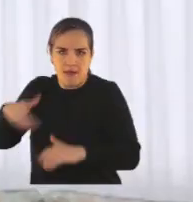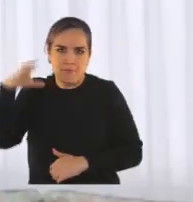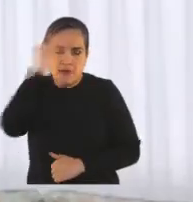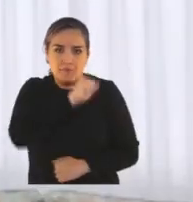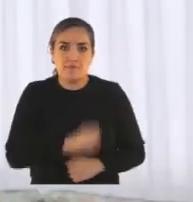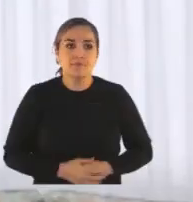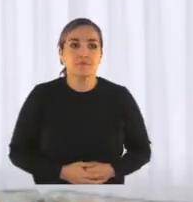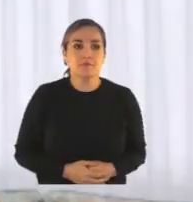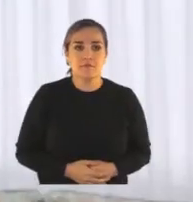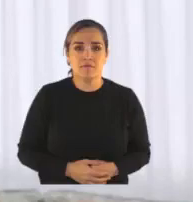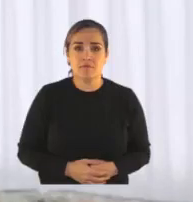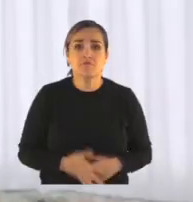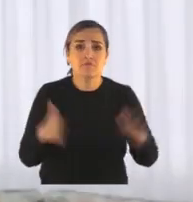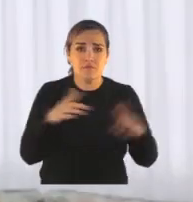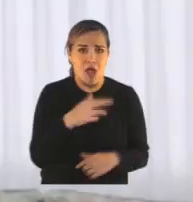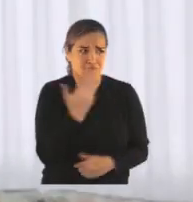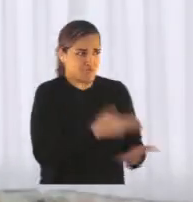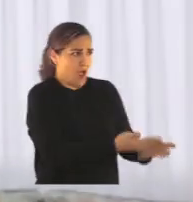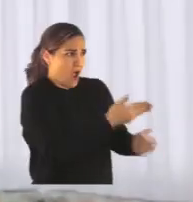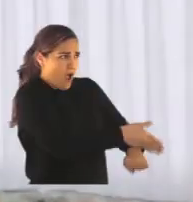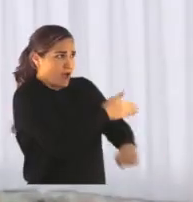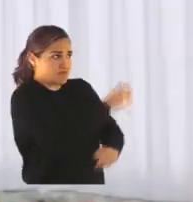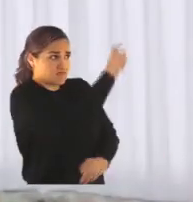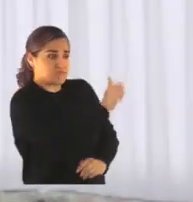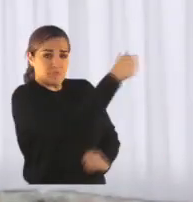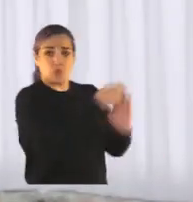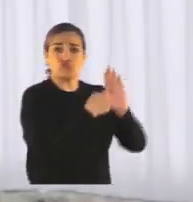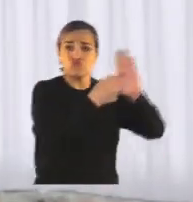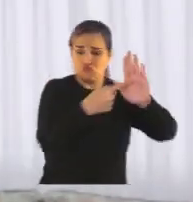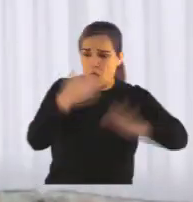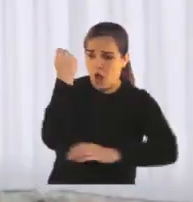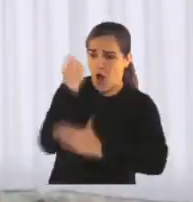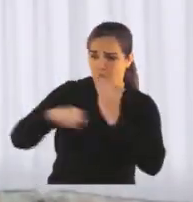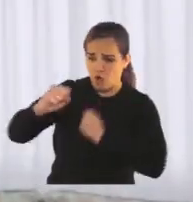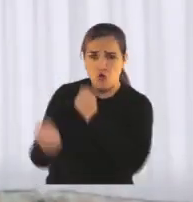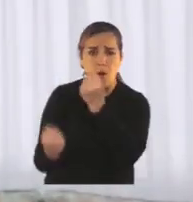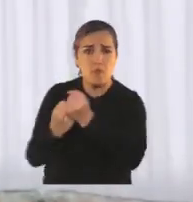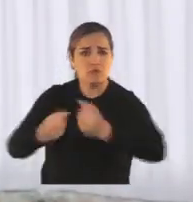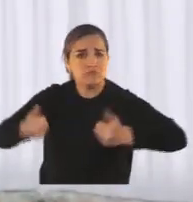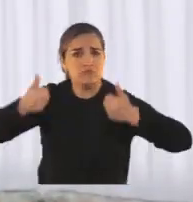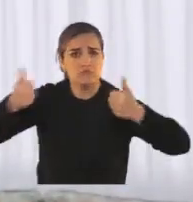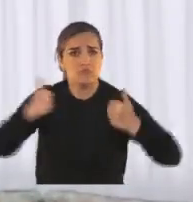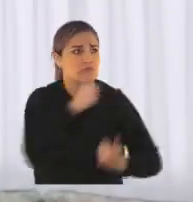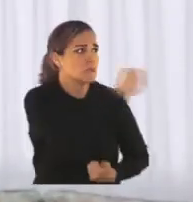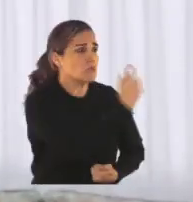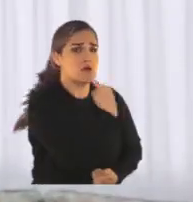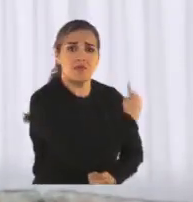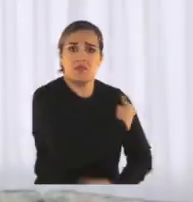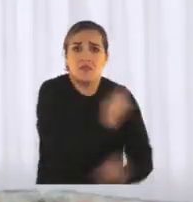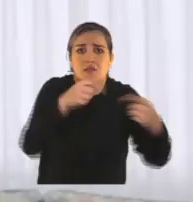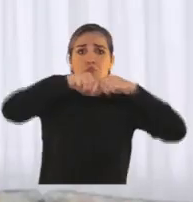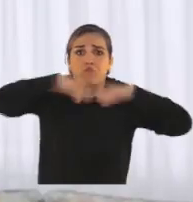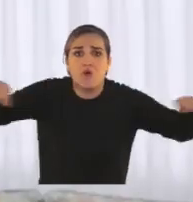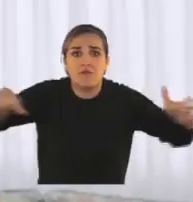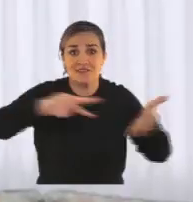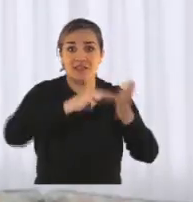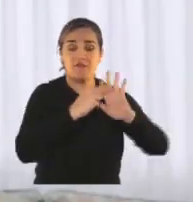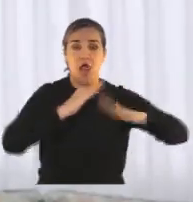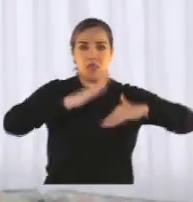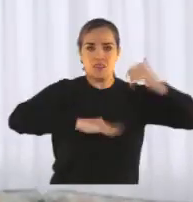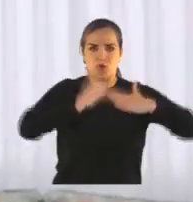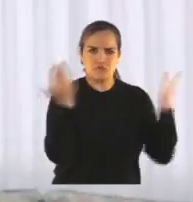varias ocasiones y de manera pública se ha manifestado a favor de la despenalización total del aborto. Esto imposibilita a que